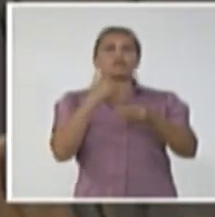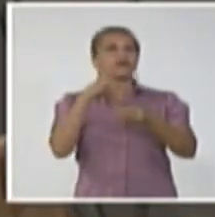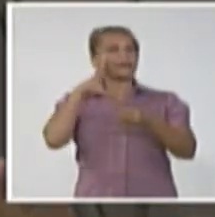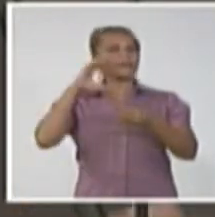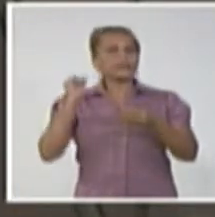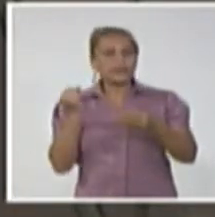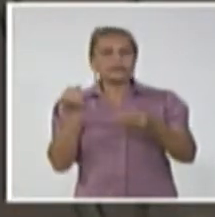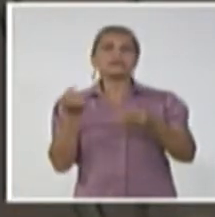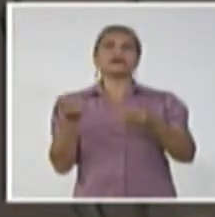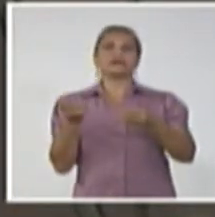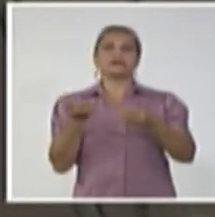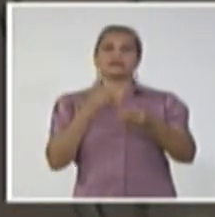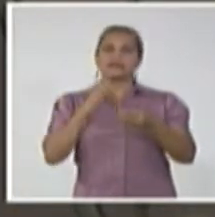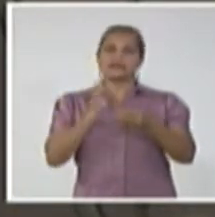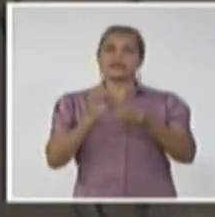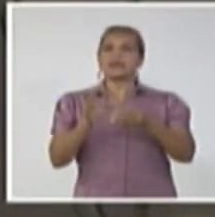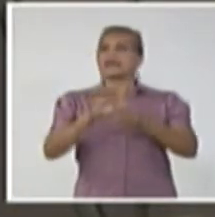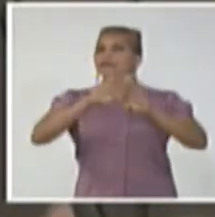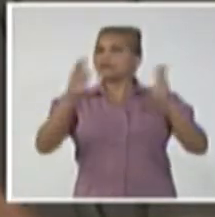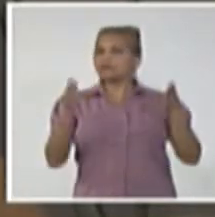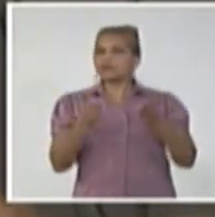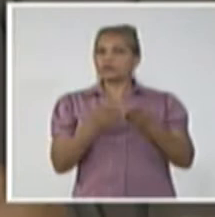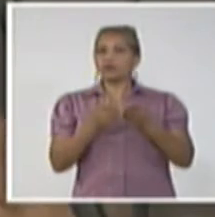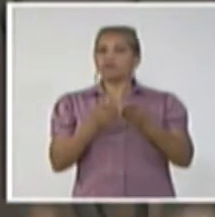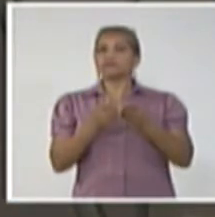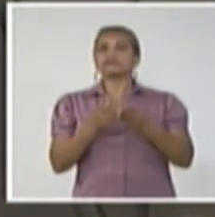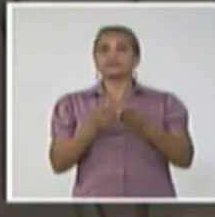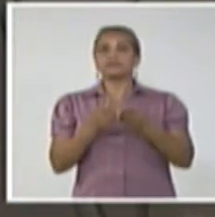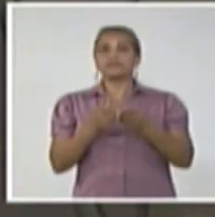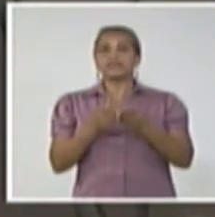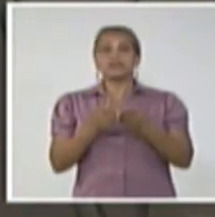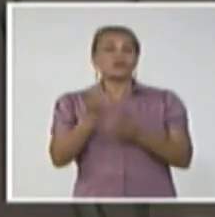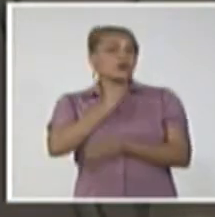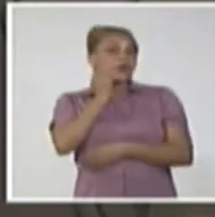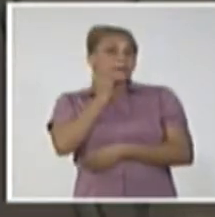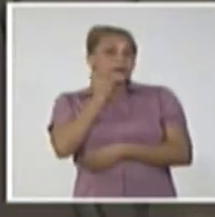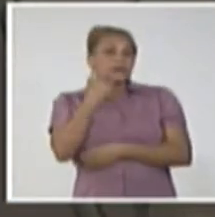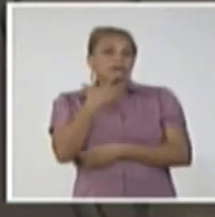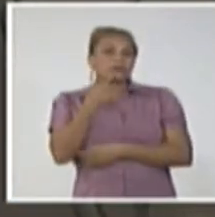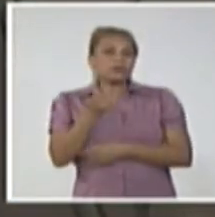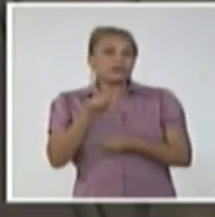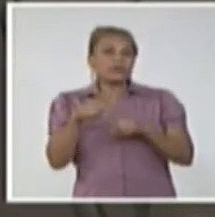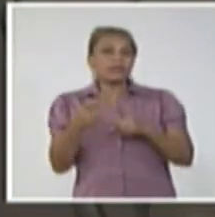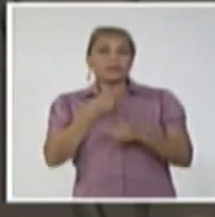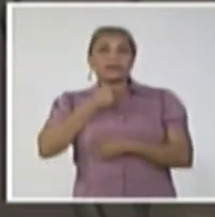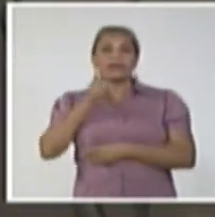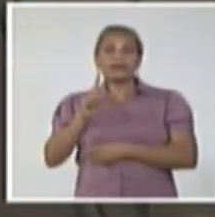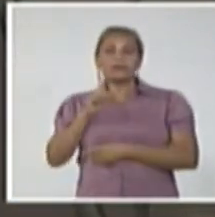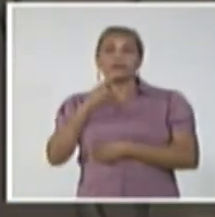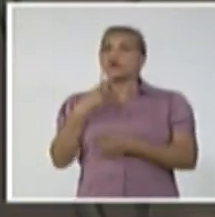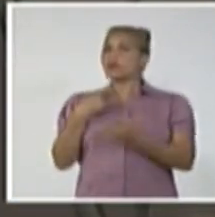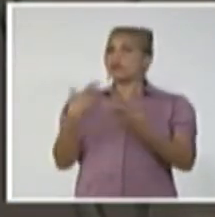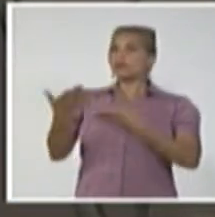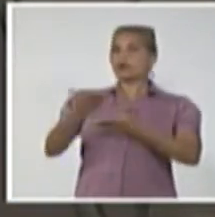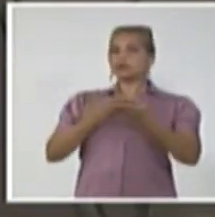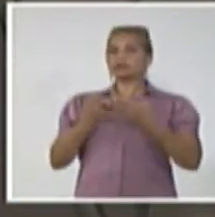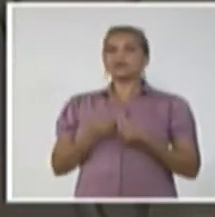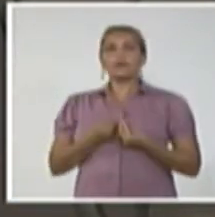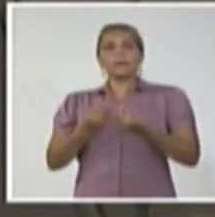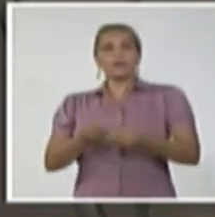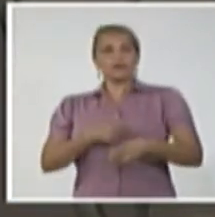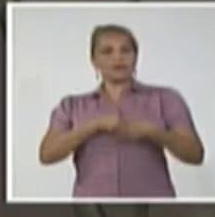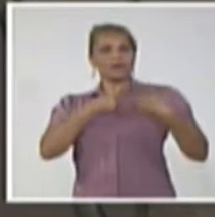nuestra humanidad. Lo que más llega es cuando uno pone en sintonía el corazón y la